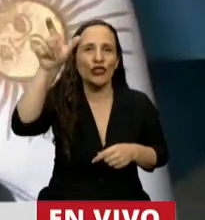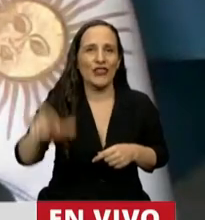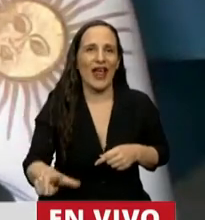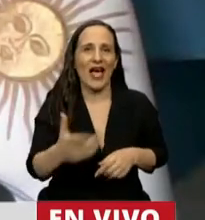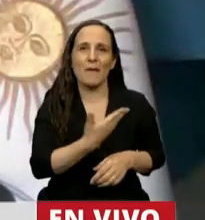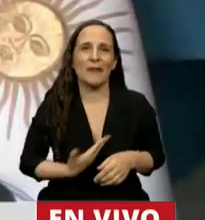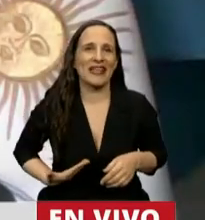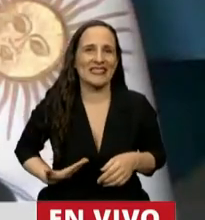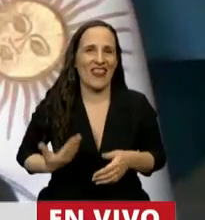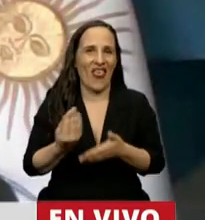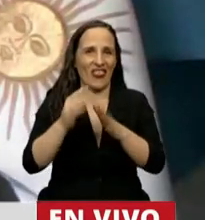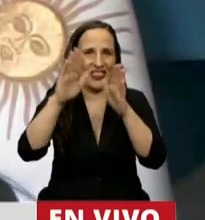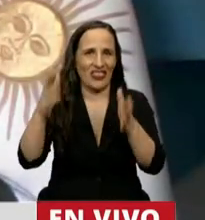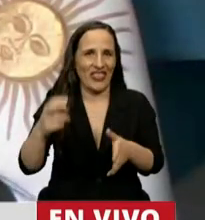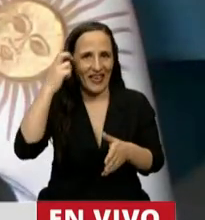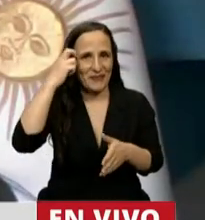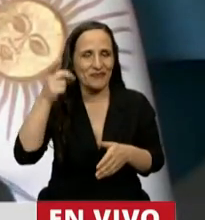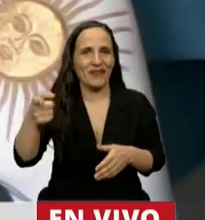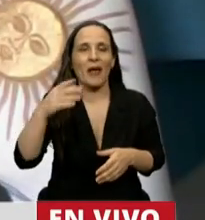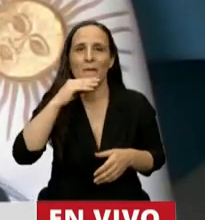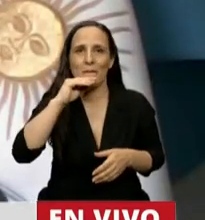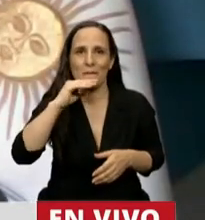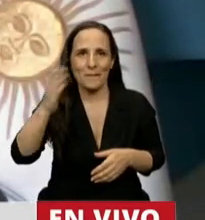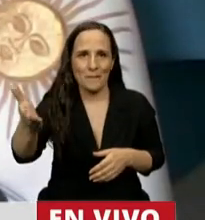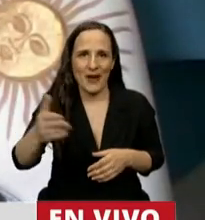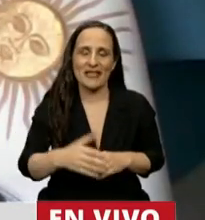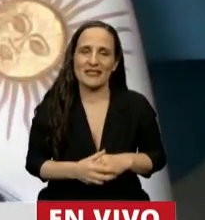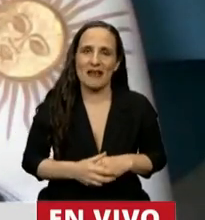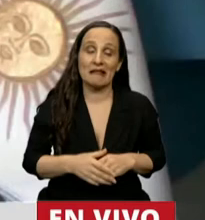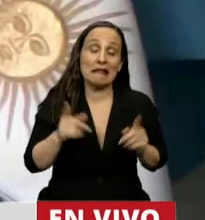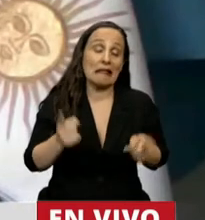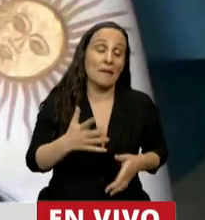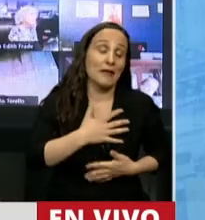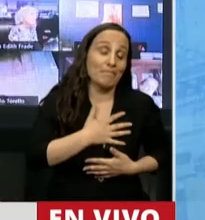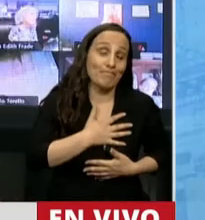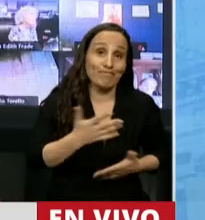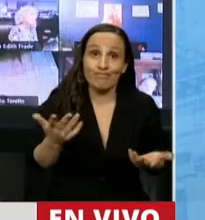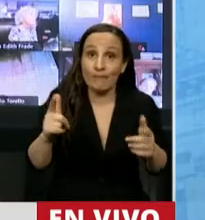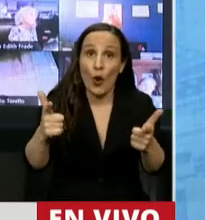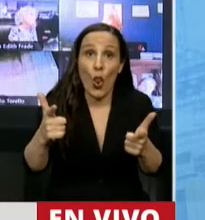Cámara, Sergio Massa. También lamento que no esté presente para escucharla.